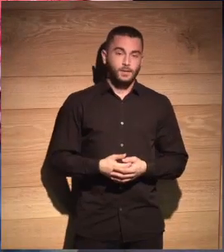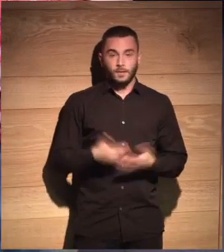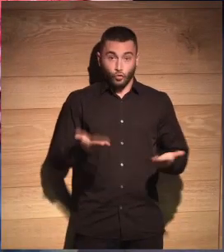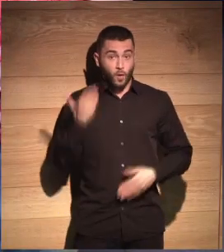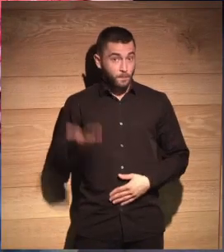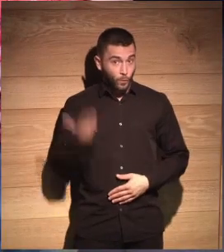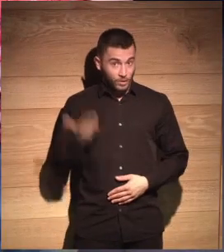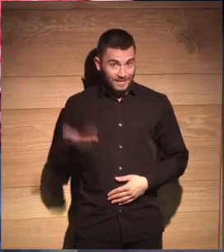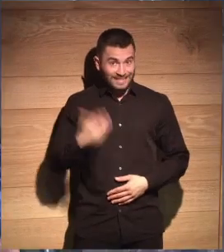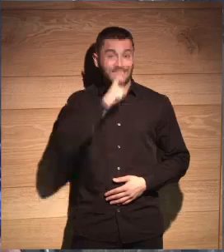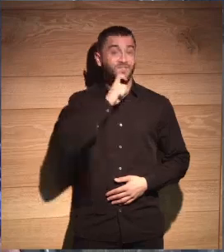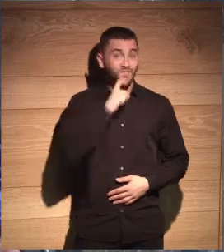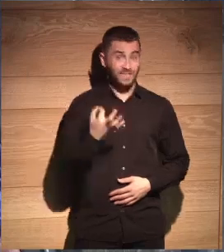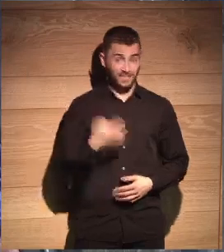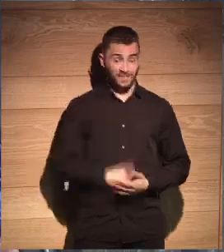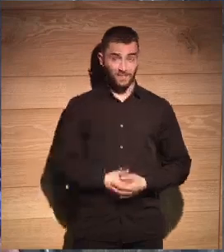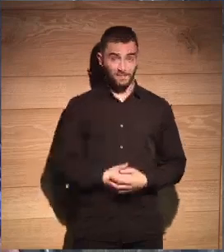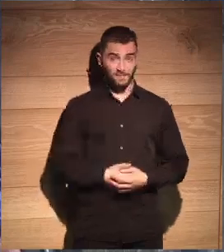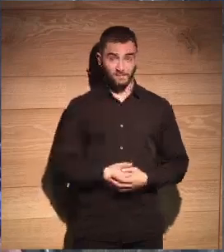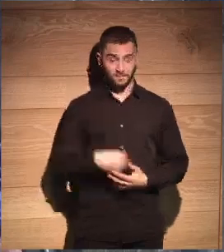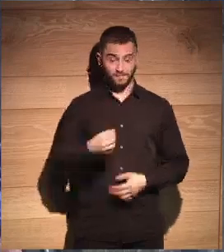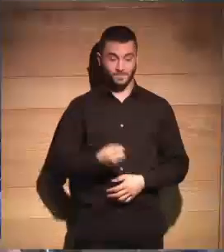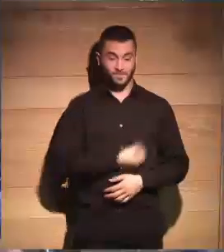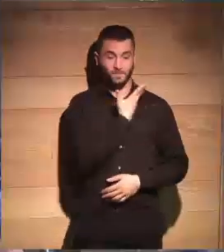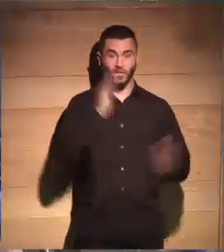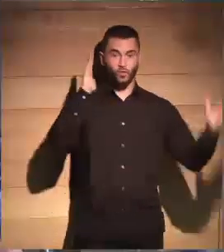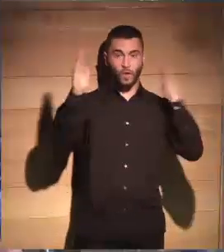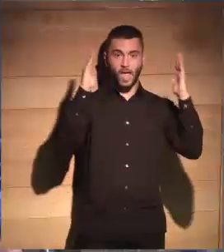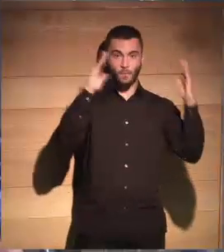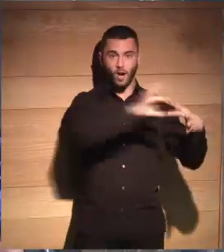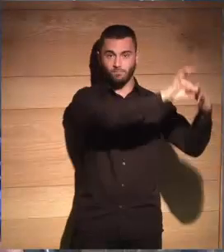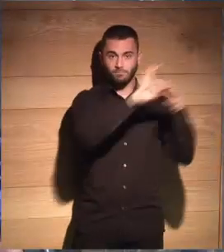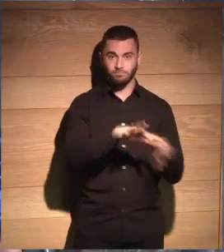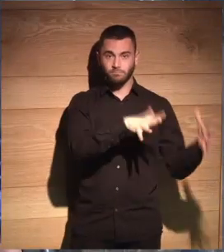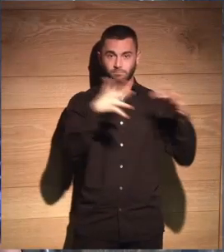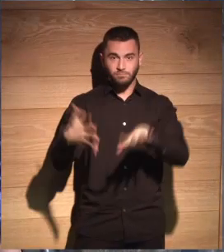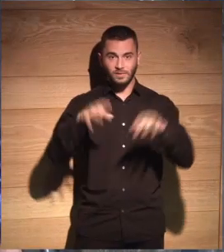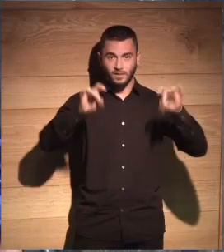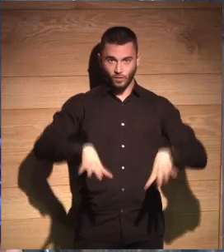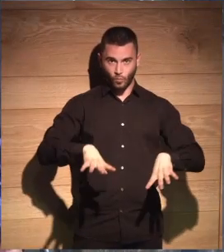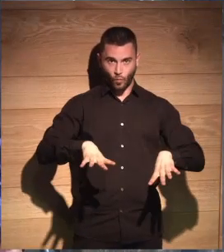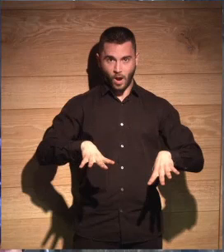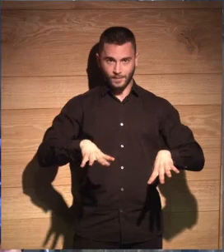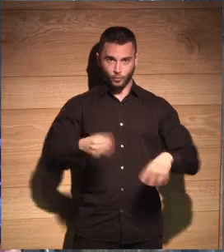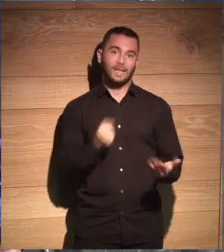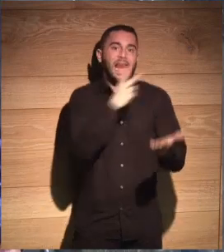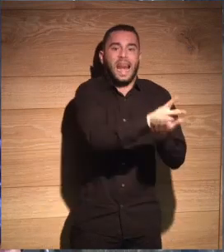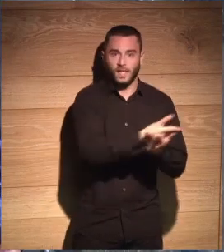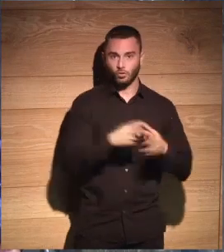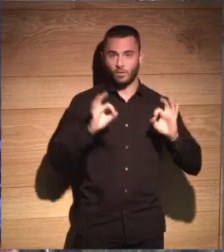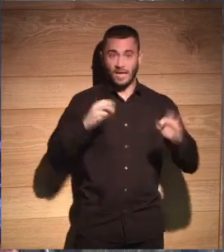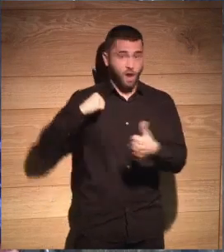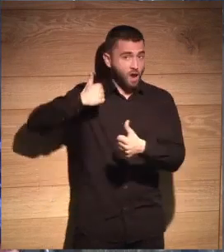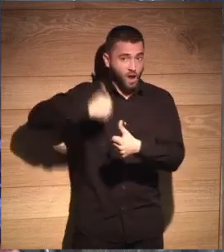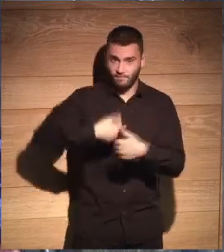Lo importante y lo difícil es captar el espíritu de una época, ¿no? Y es un poco el reto que hemos tenido